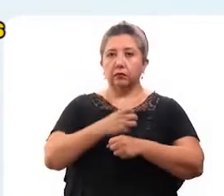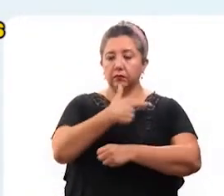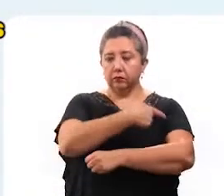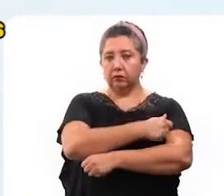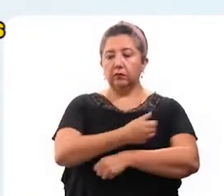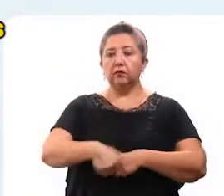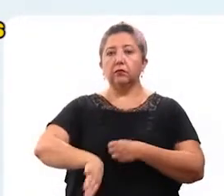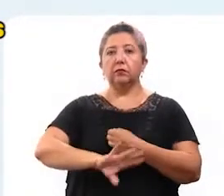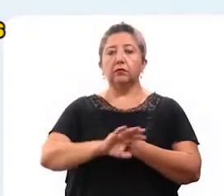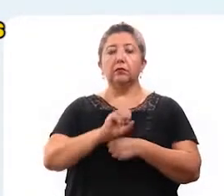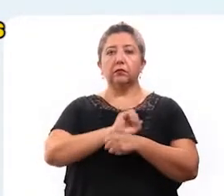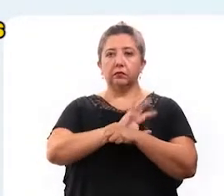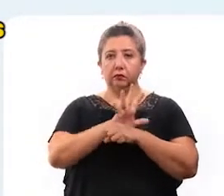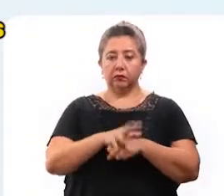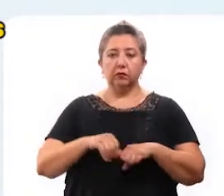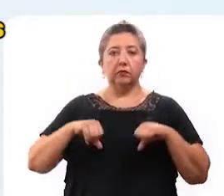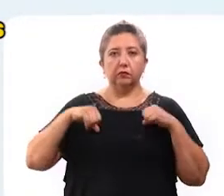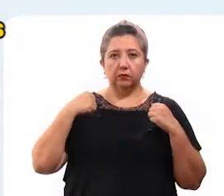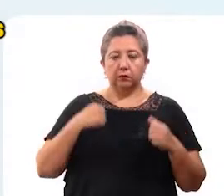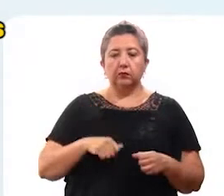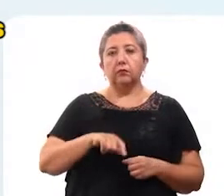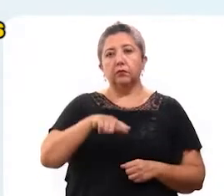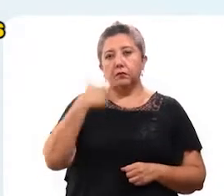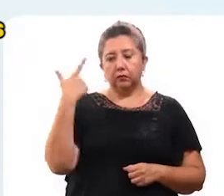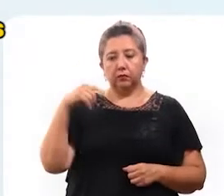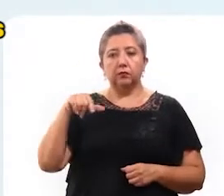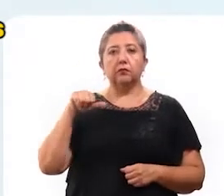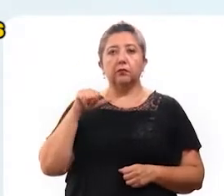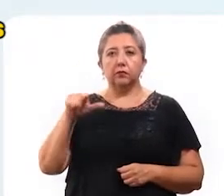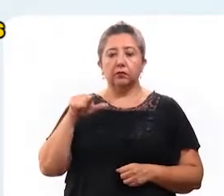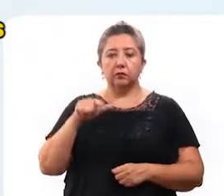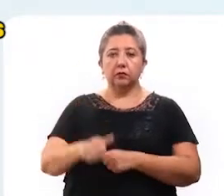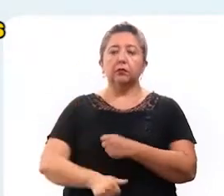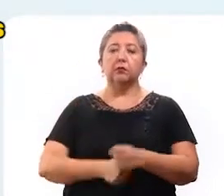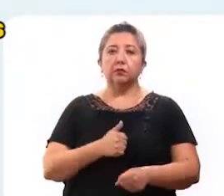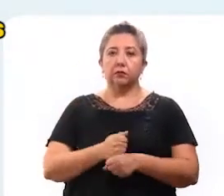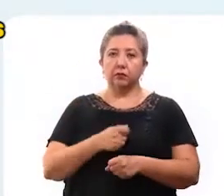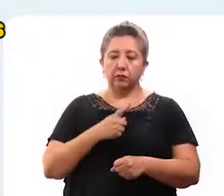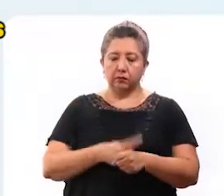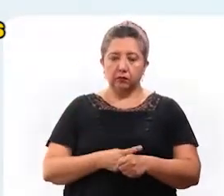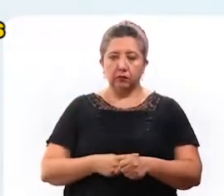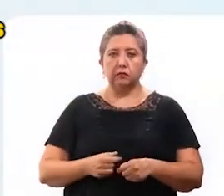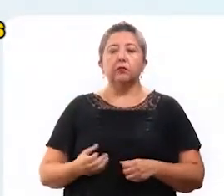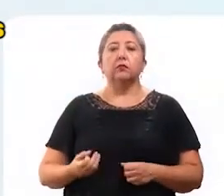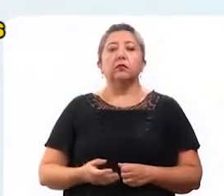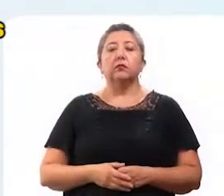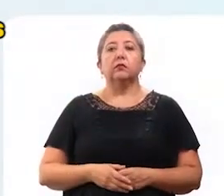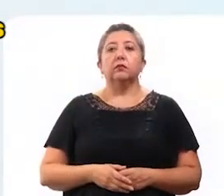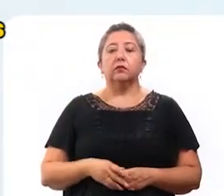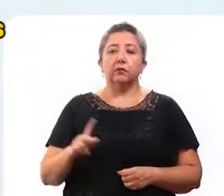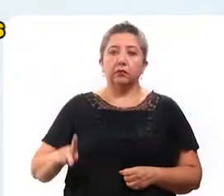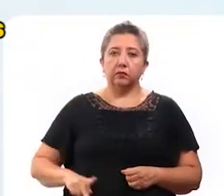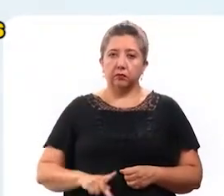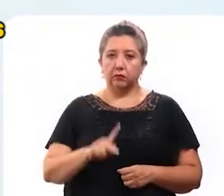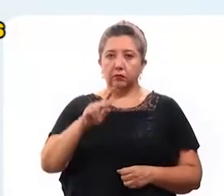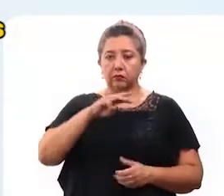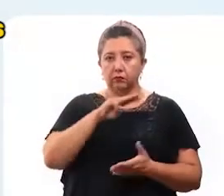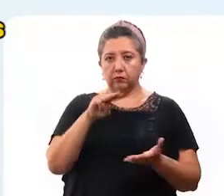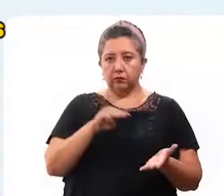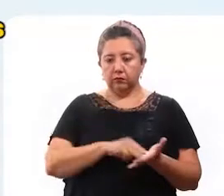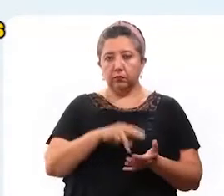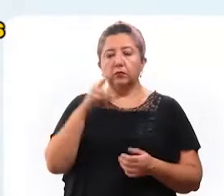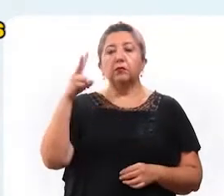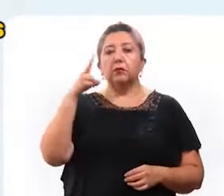refuerzo contra el coronavirus a adolescentes de 12 a 17 años con comorbilidades de los municipios de